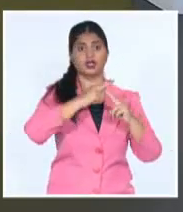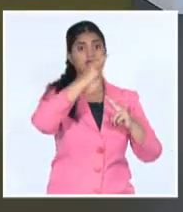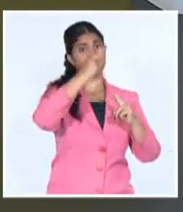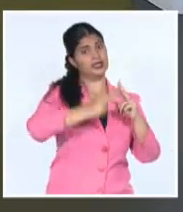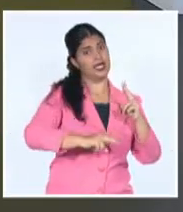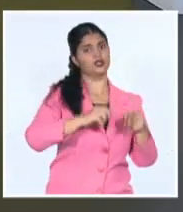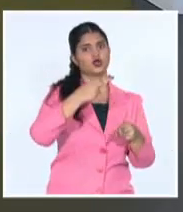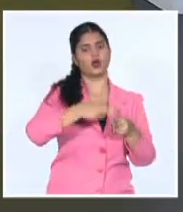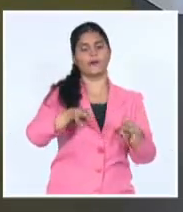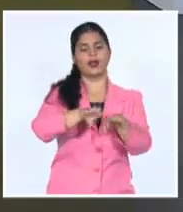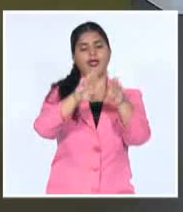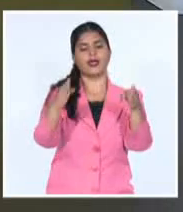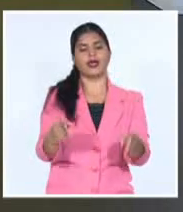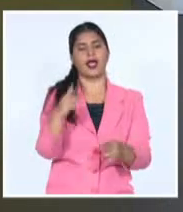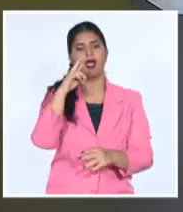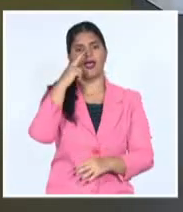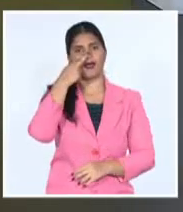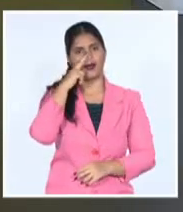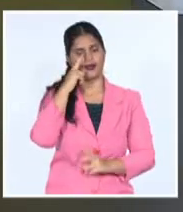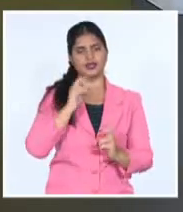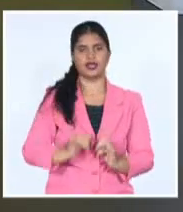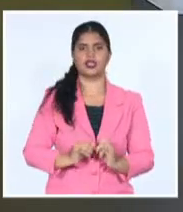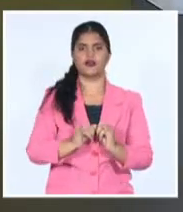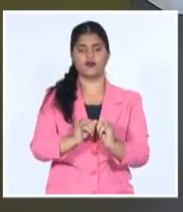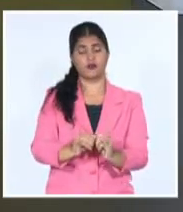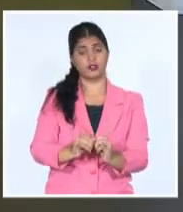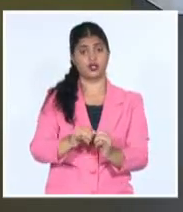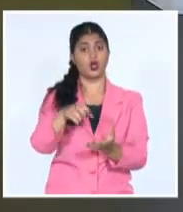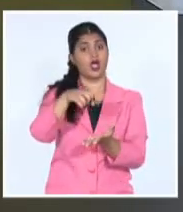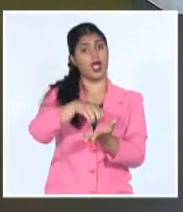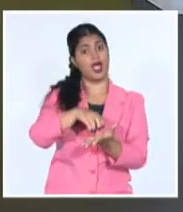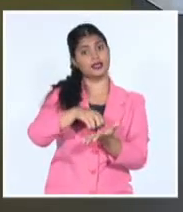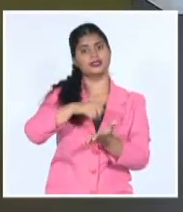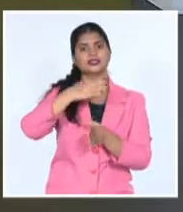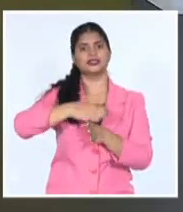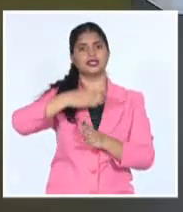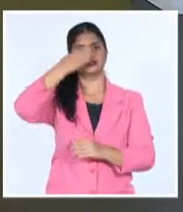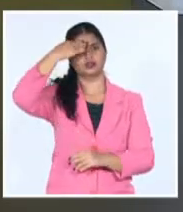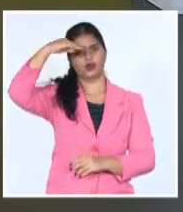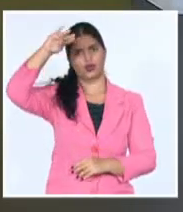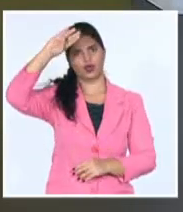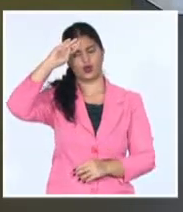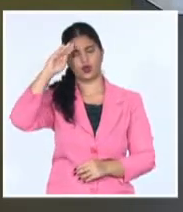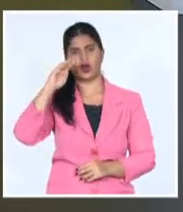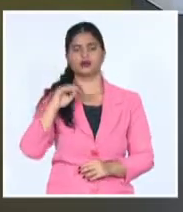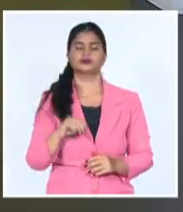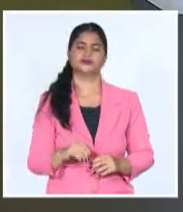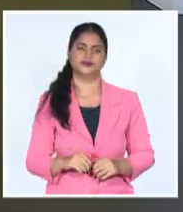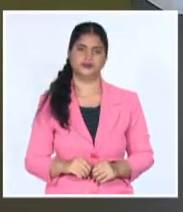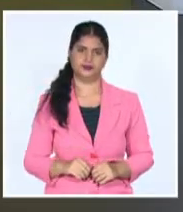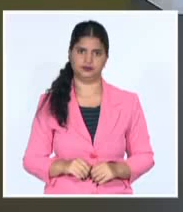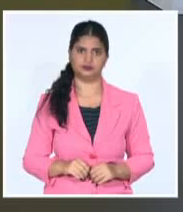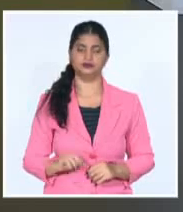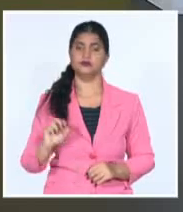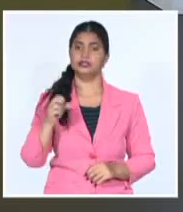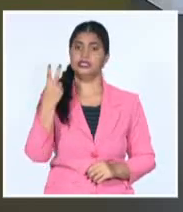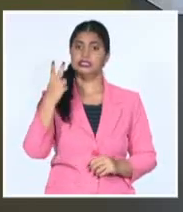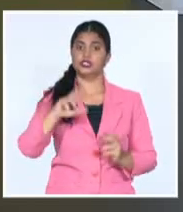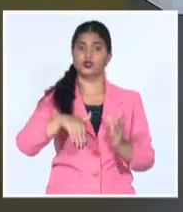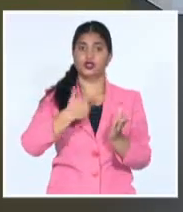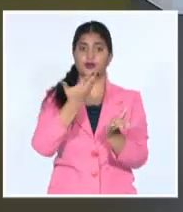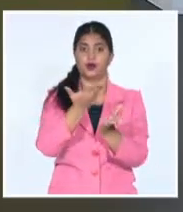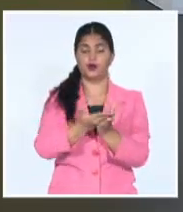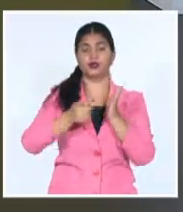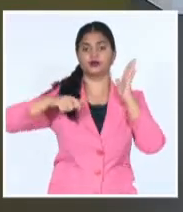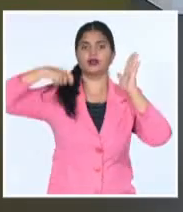se habla en la Plaza Cultural Santiaguera por su estreno más reciente. Luces de Neón es la segunda propuesta de una serie mayor